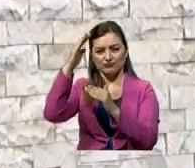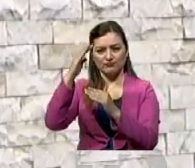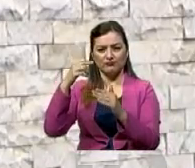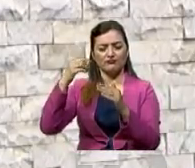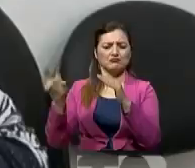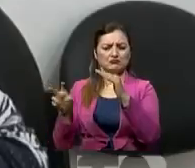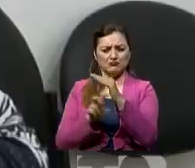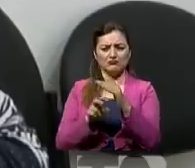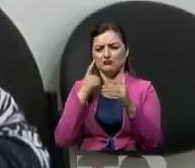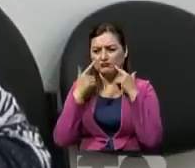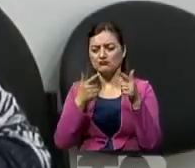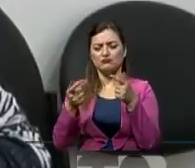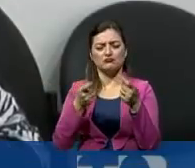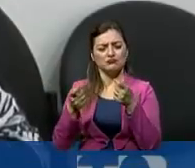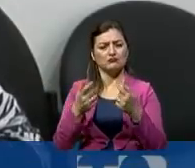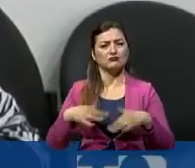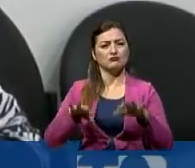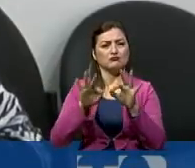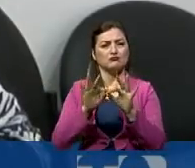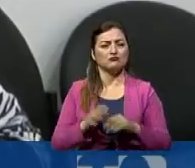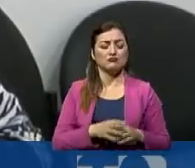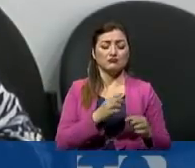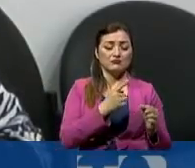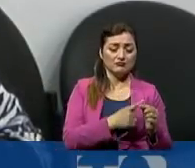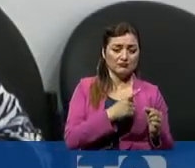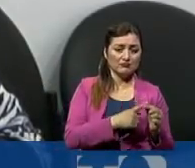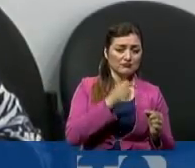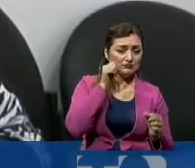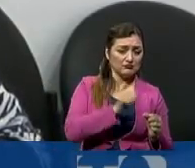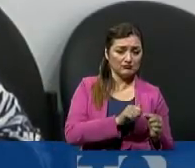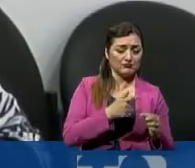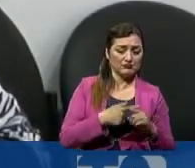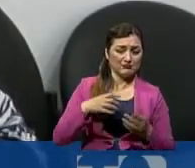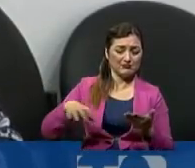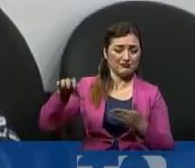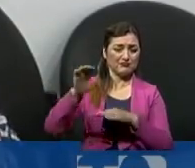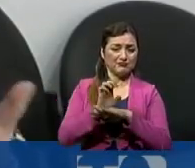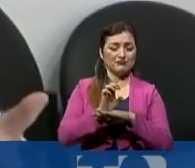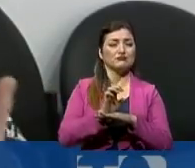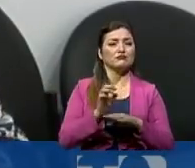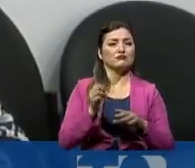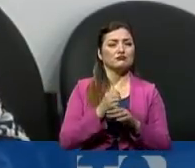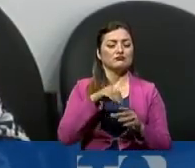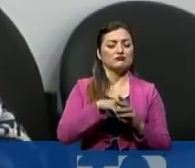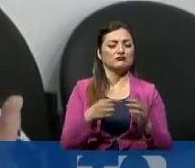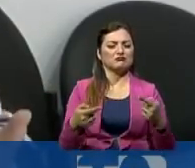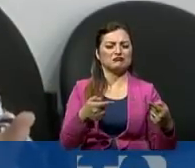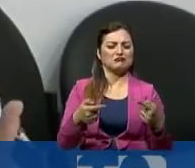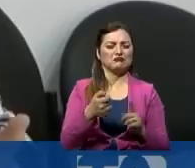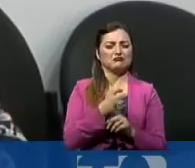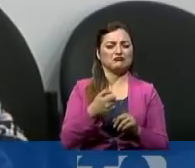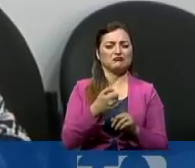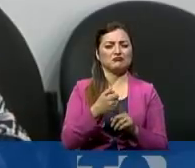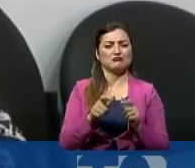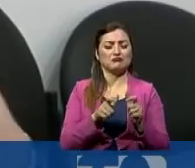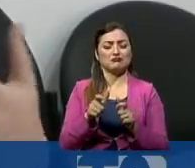operativas. El delito en Quito, a diferencia de otras provincias del país, es violencia interpersonal, y cuando un ciudadano